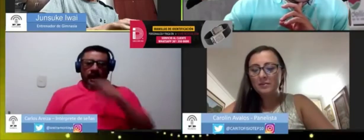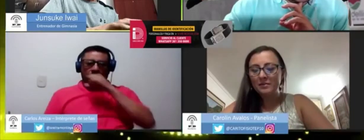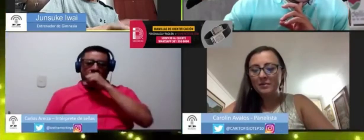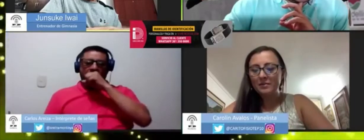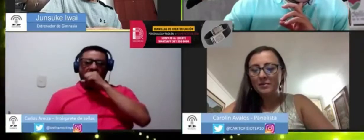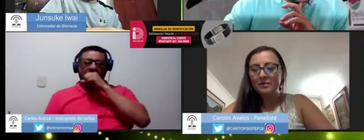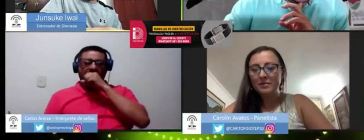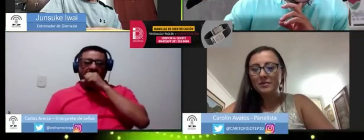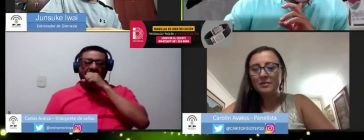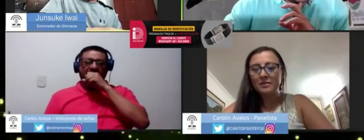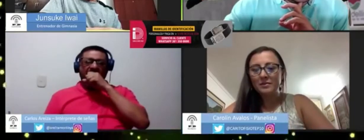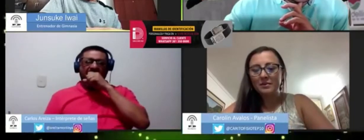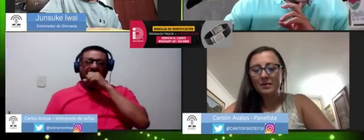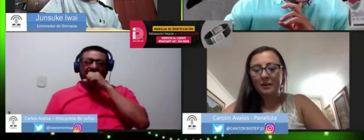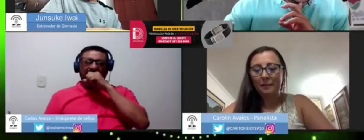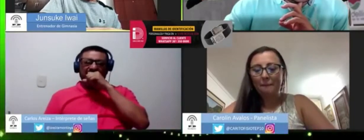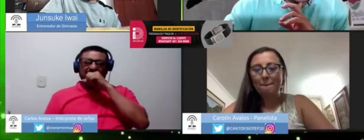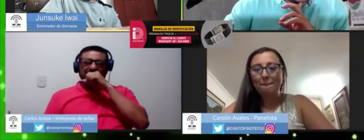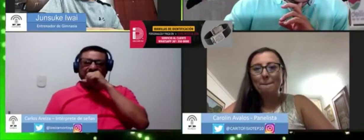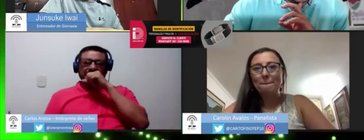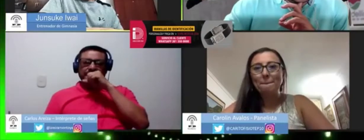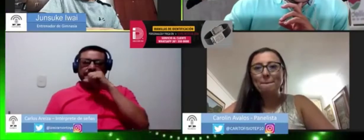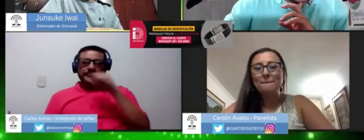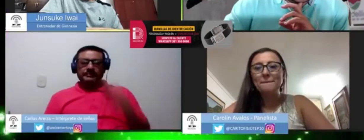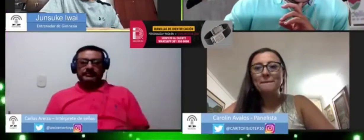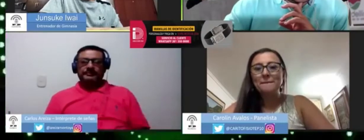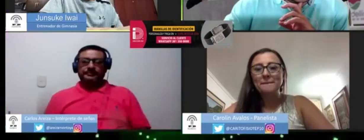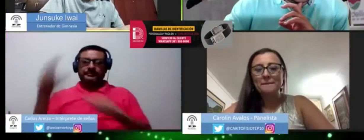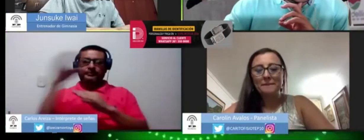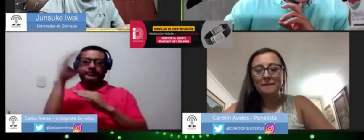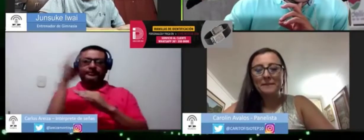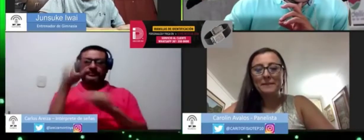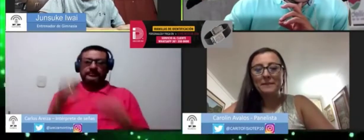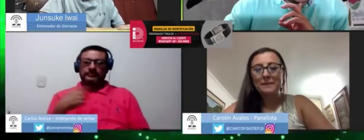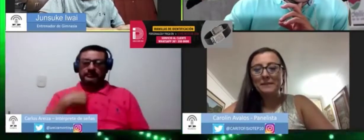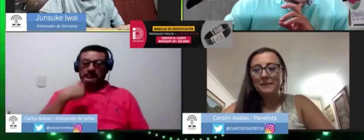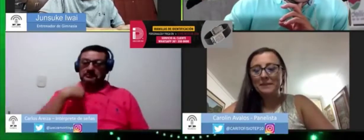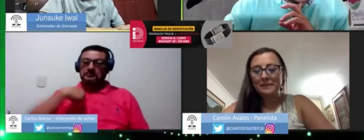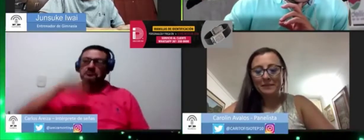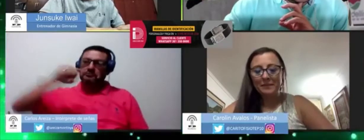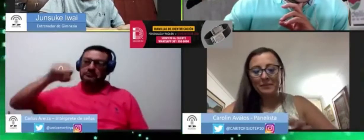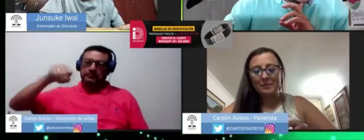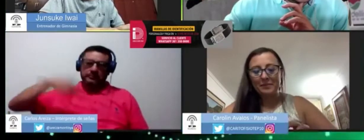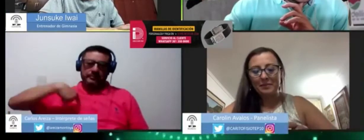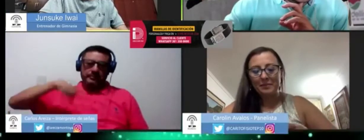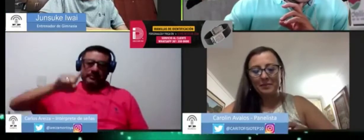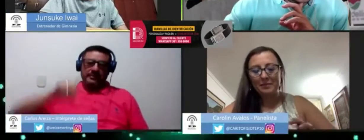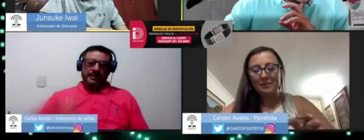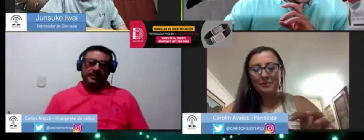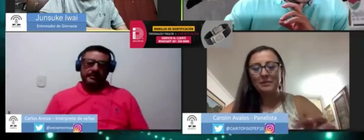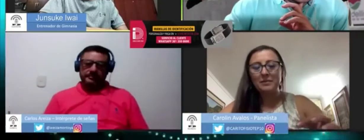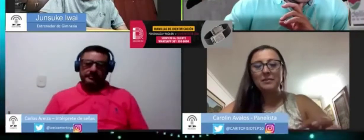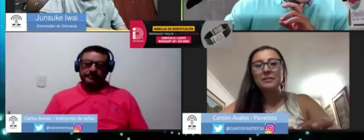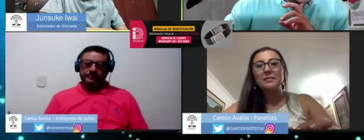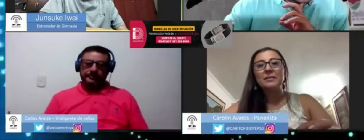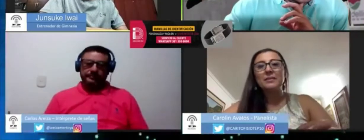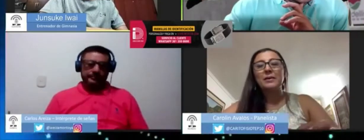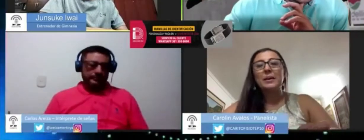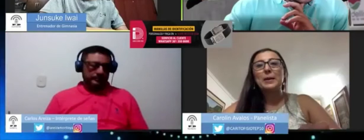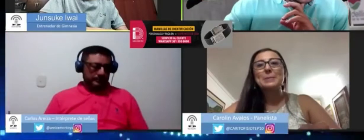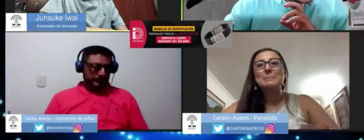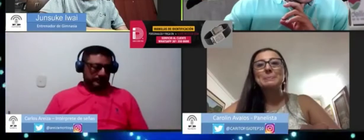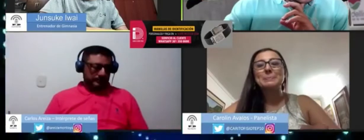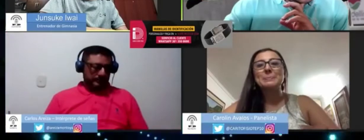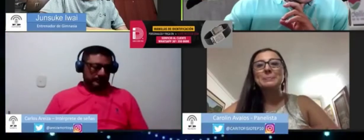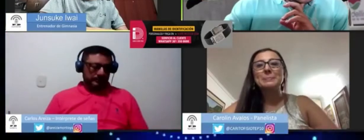a mí me dieron Colombia, entonces bueno, desde ahí estoy aquí y